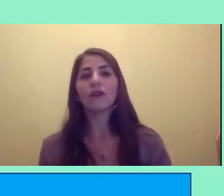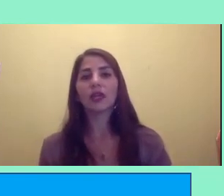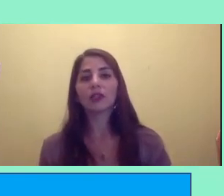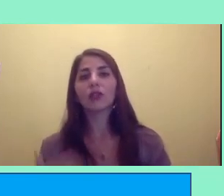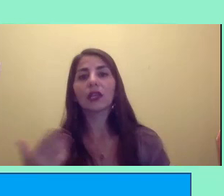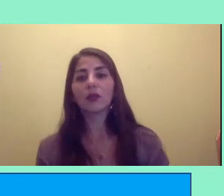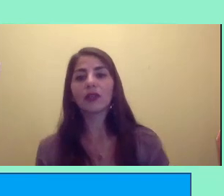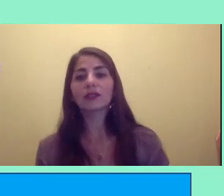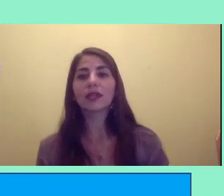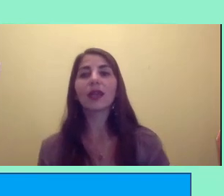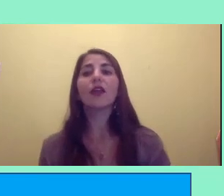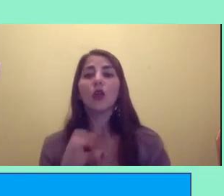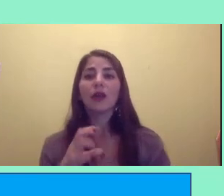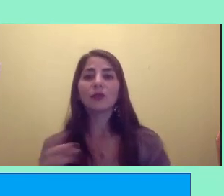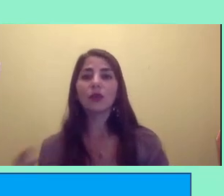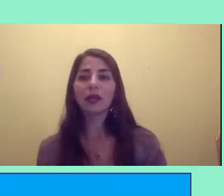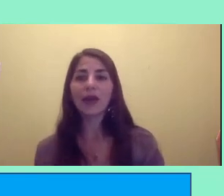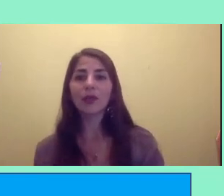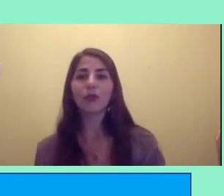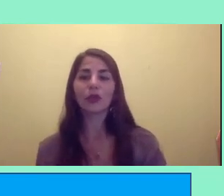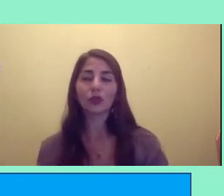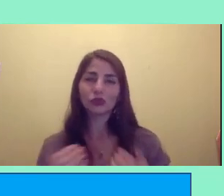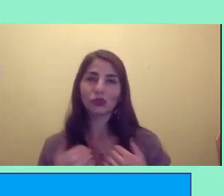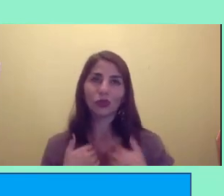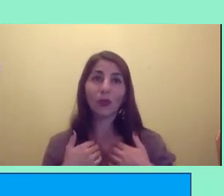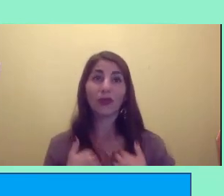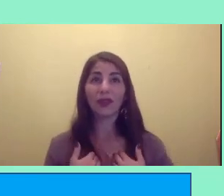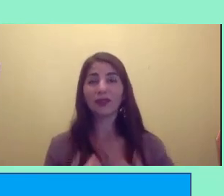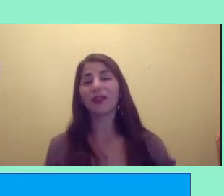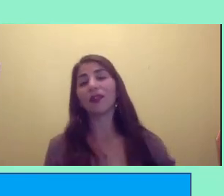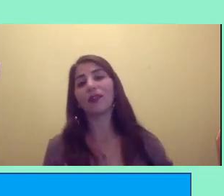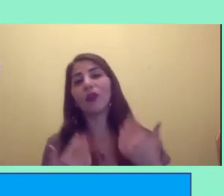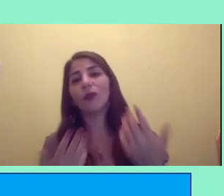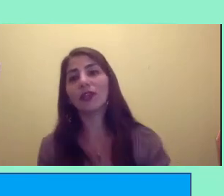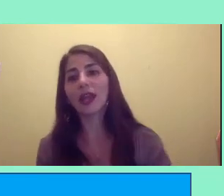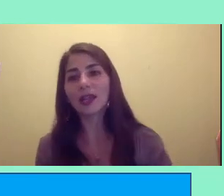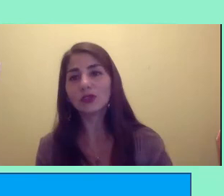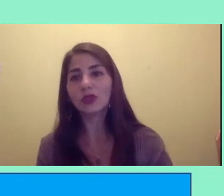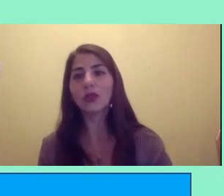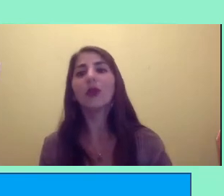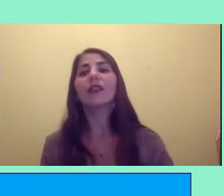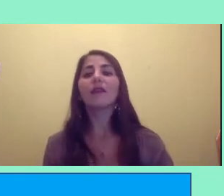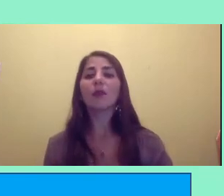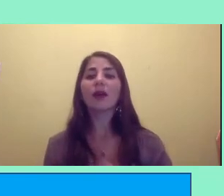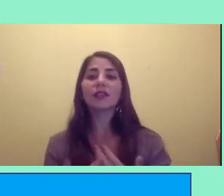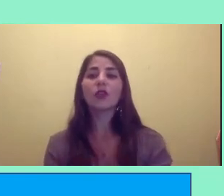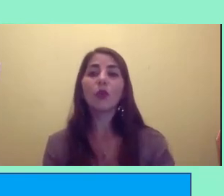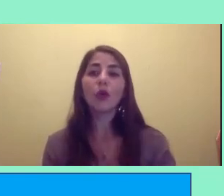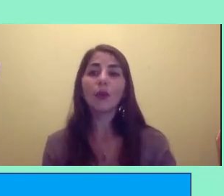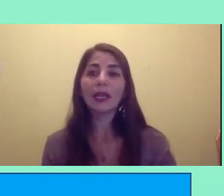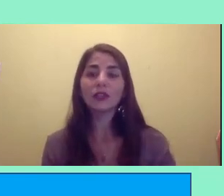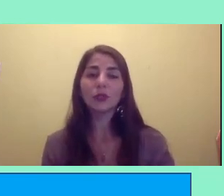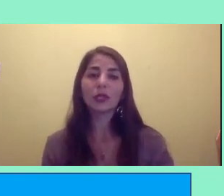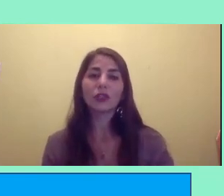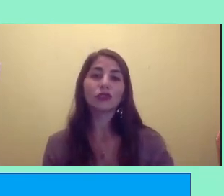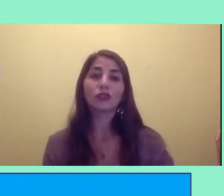el alfabeto, la lengua de señas, lo hacen muy rápido, pero nosotros como oyentes que queremos comunicarle a un sordo, debemos hacerlo un